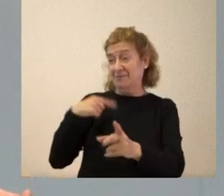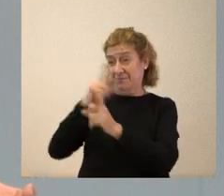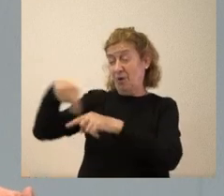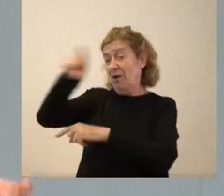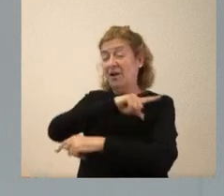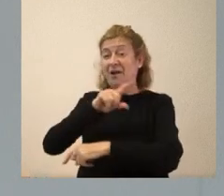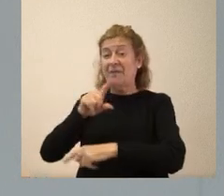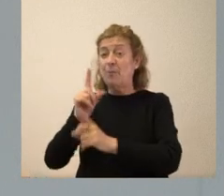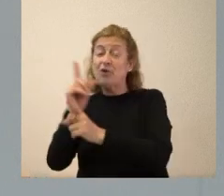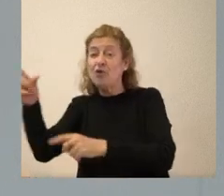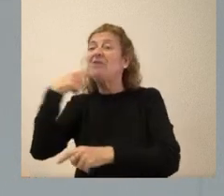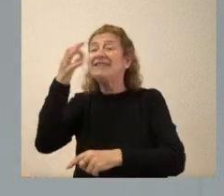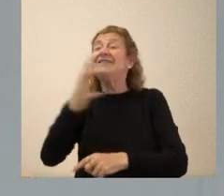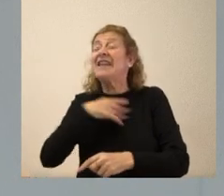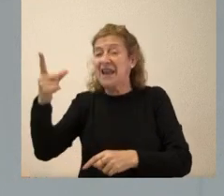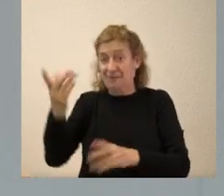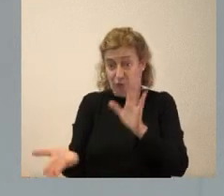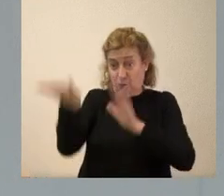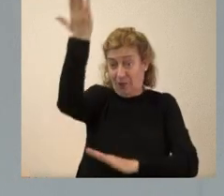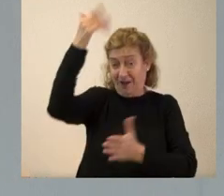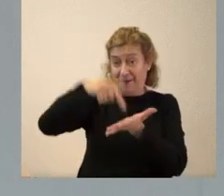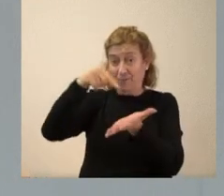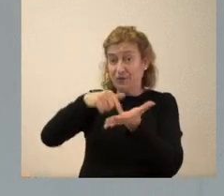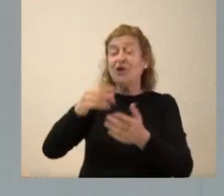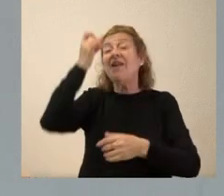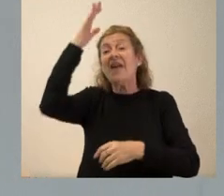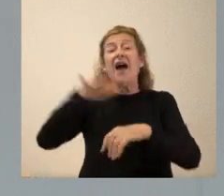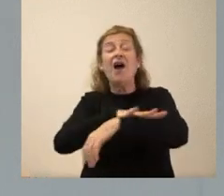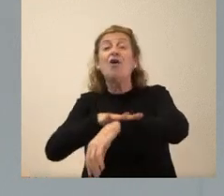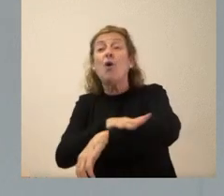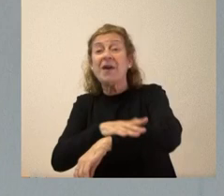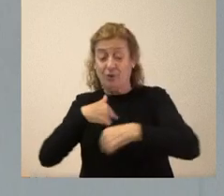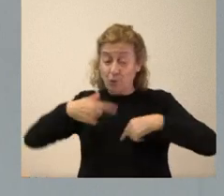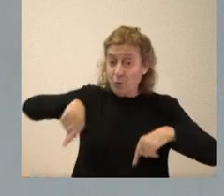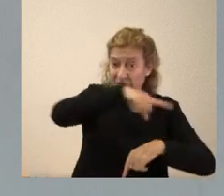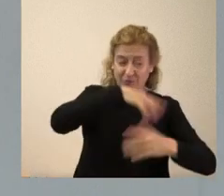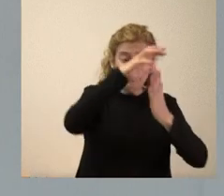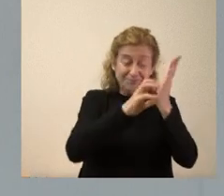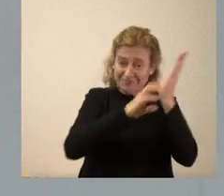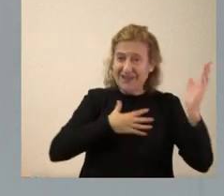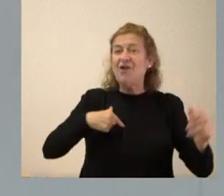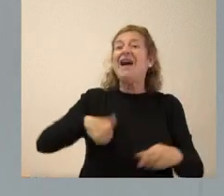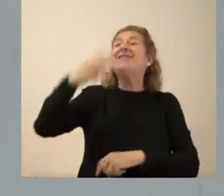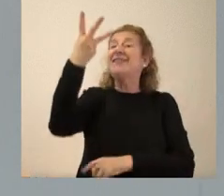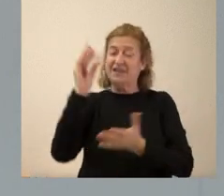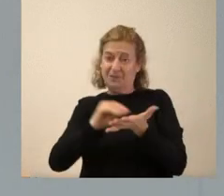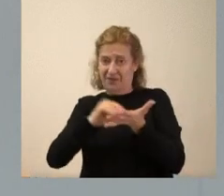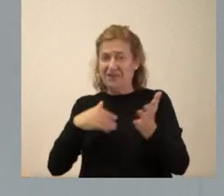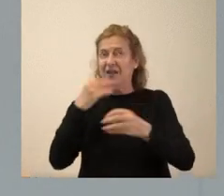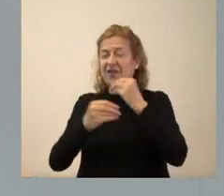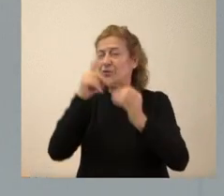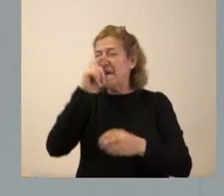en subir impuestos y la idea del gobierno de Castilla y era una nueva bajada de impuestos que es la tercera que hacemos hicimos una en el 21